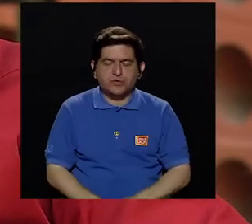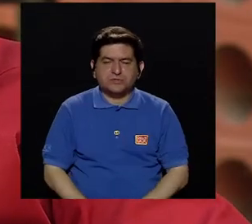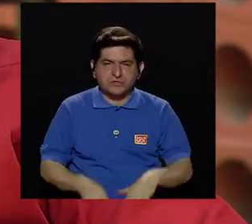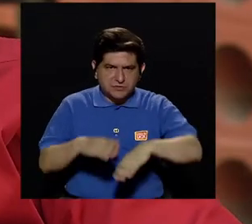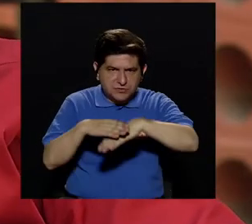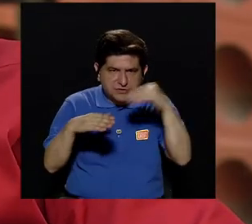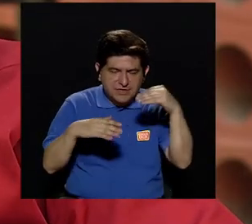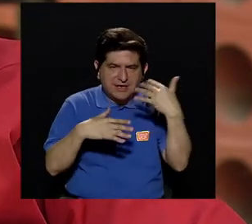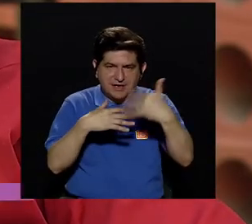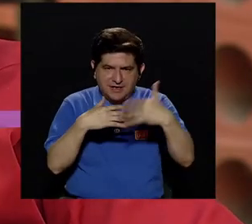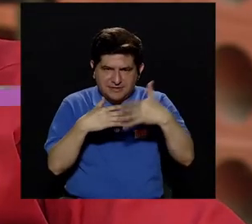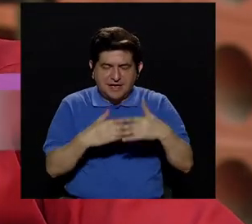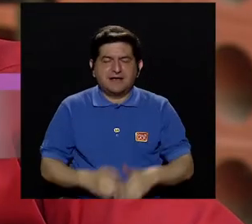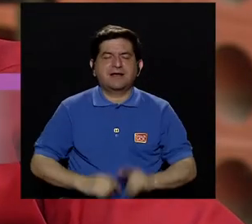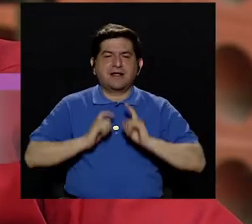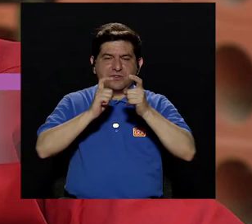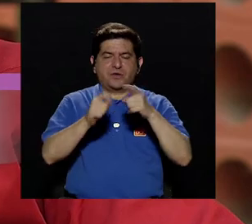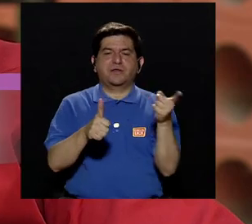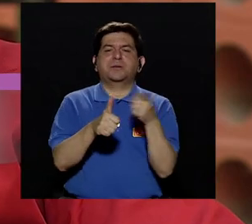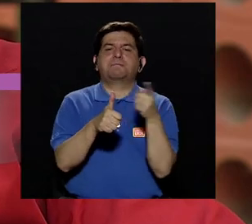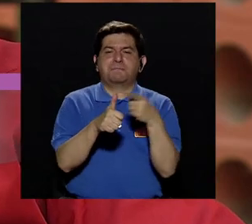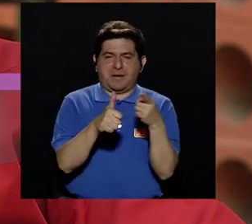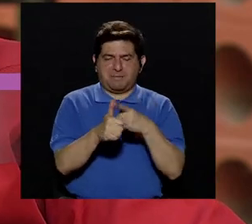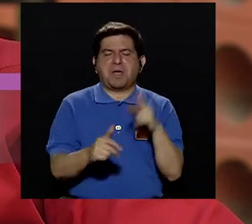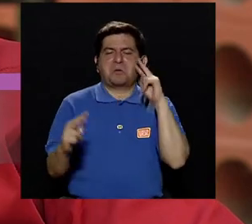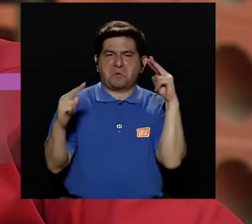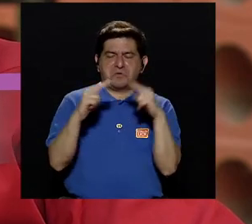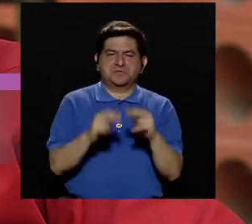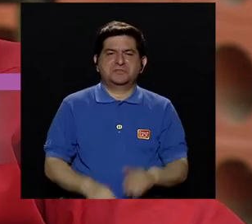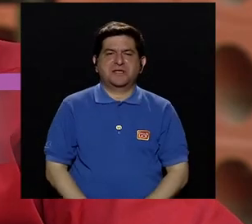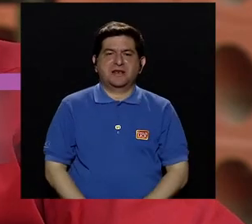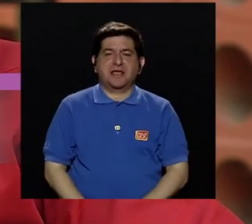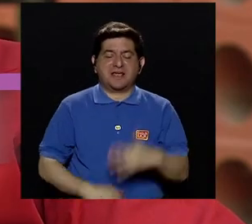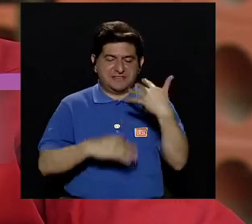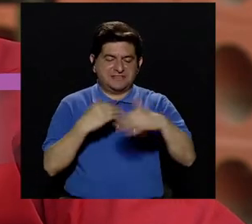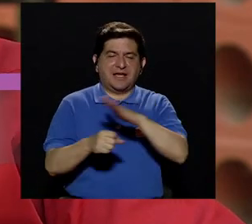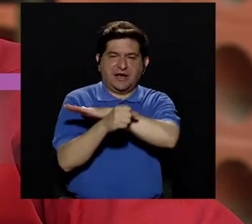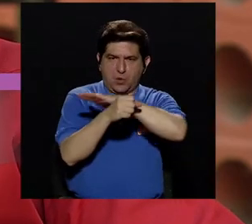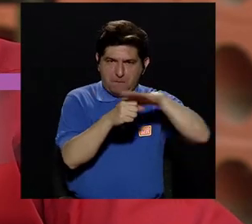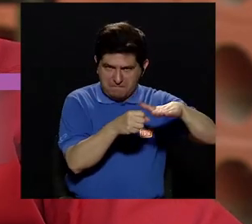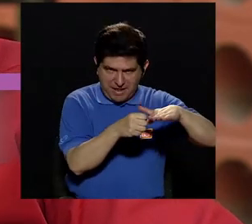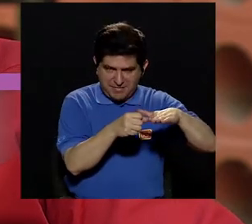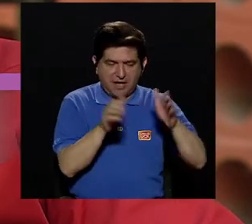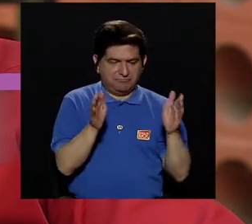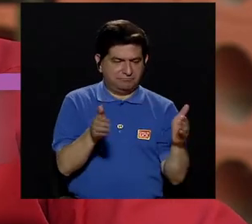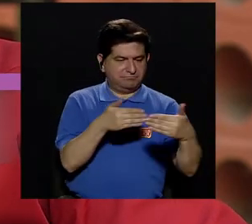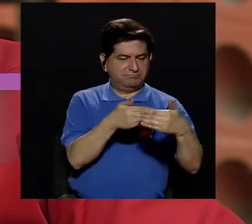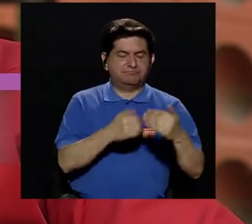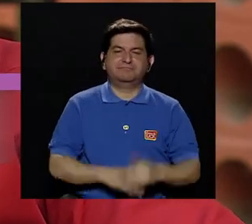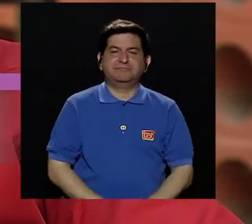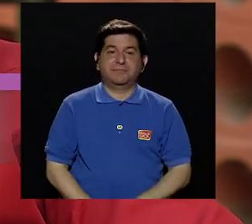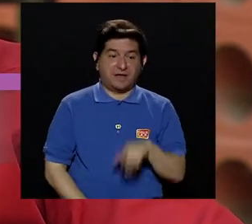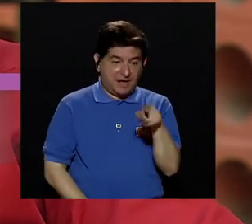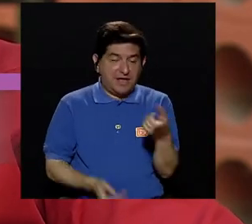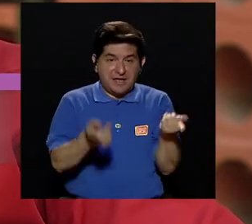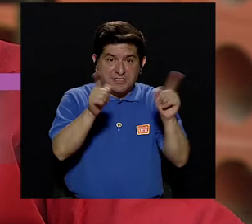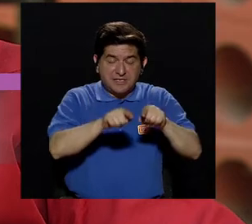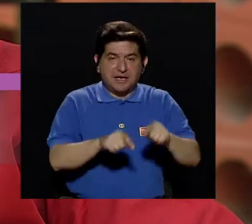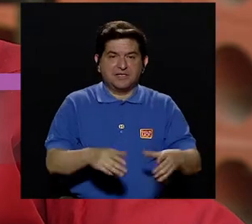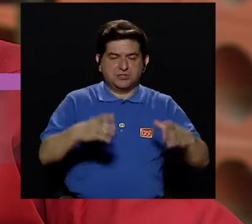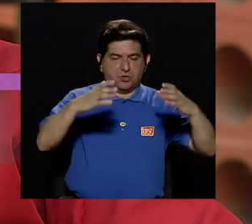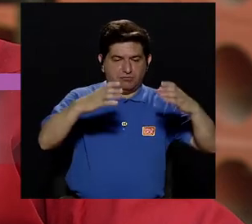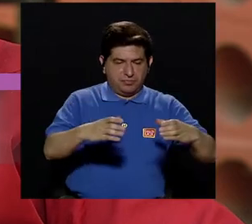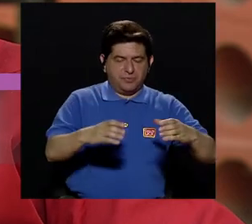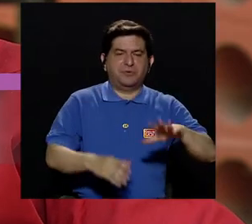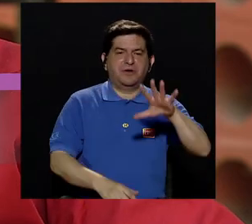de extracción de sangre para donación. El primero y más conocido es la extracción de sangre total. Cuando nosotros extraemos sangre total, extraemos